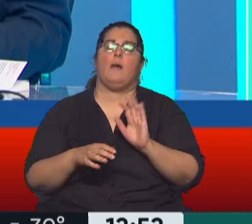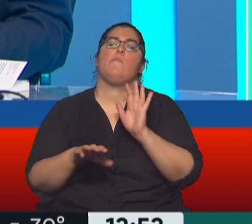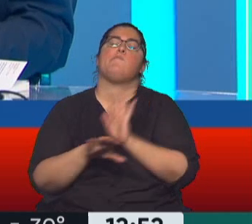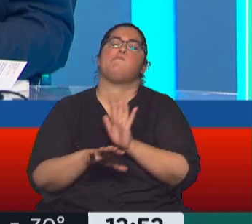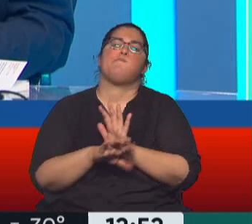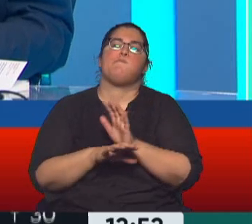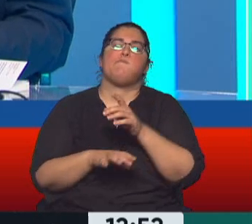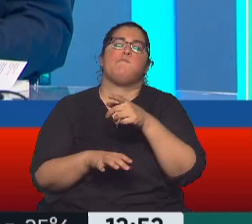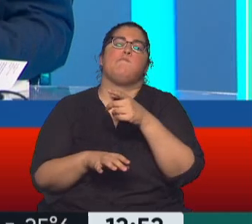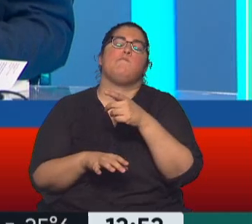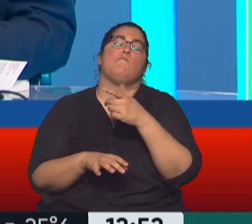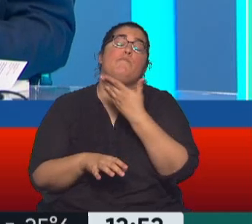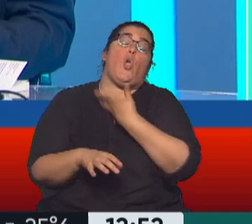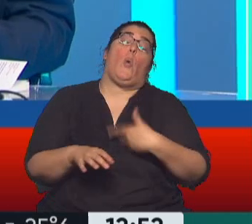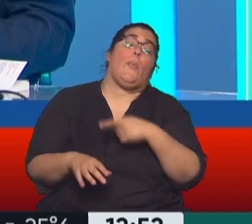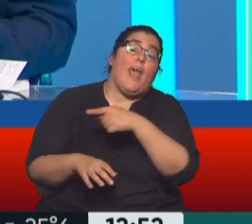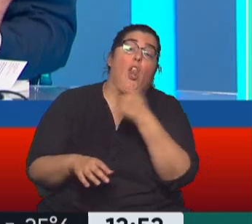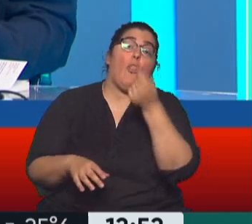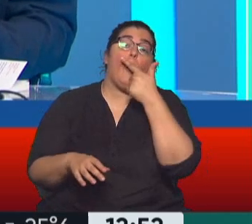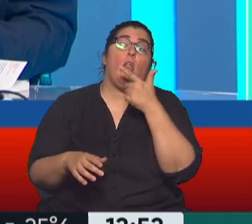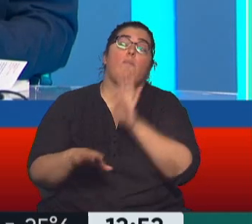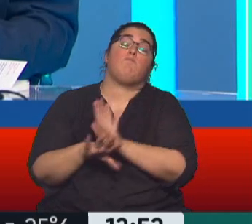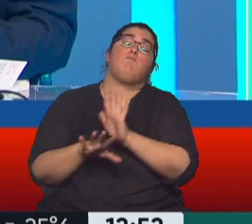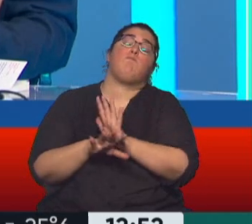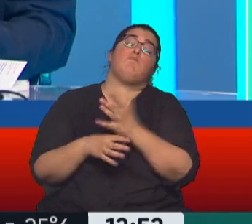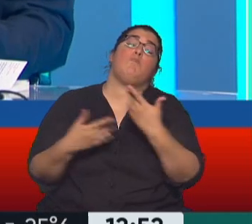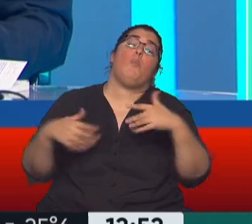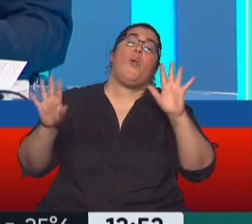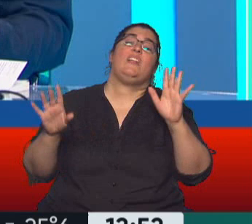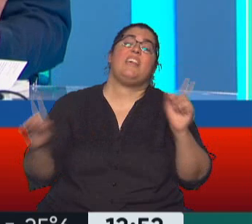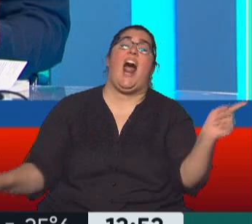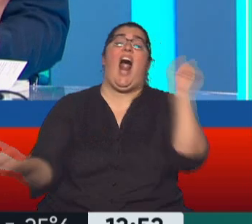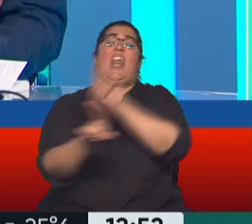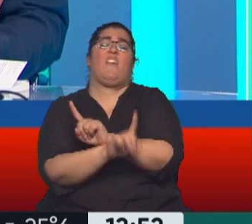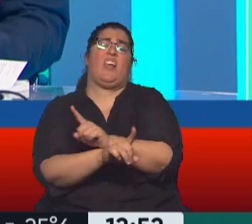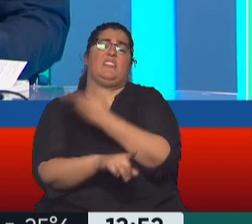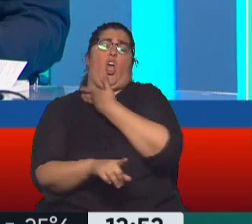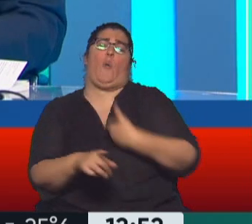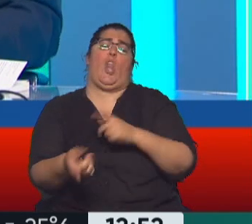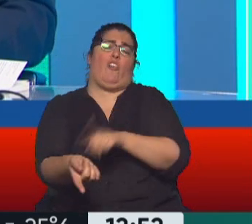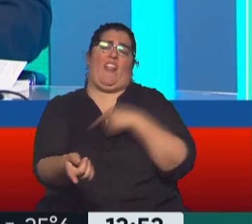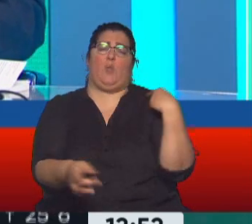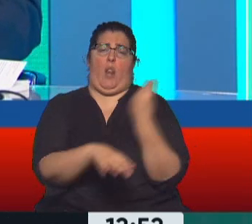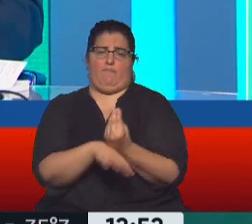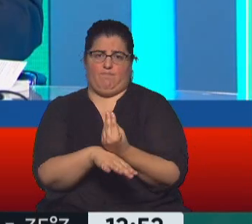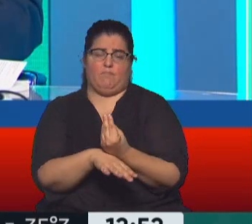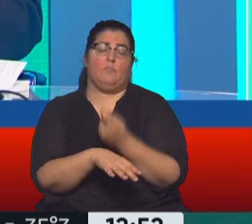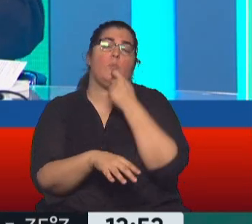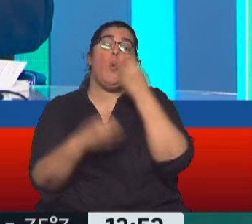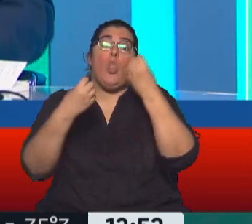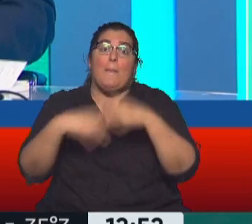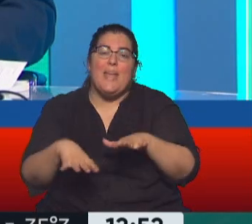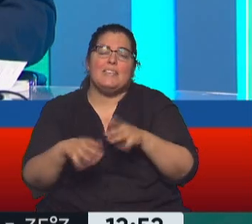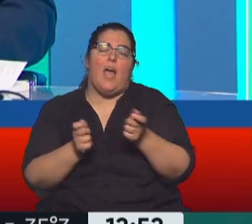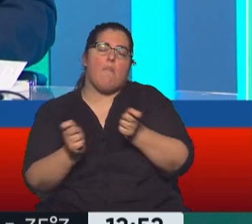tal vez el gobierno de Boric podría llegar a ser la inversa de los gobiernos tradicionalmente de izquierda cuando llegan al poder. Moderado al inicio